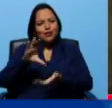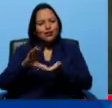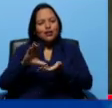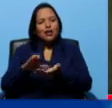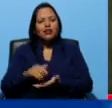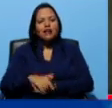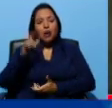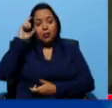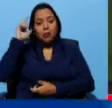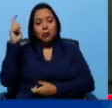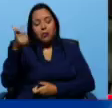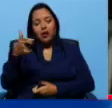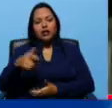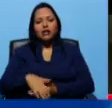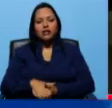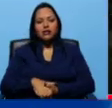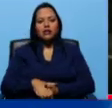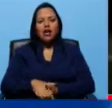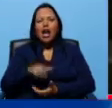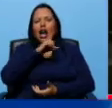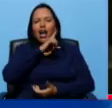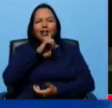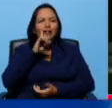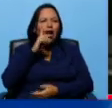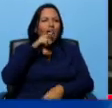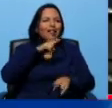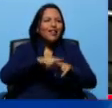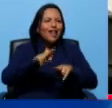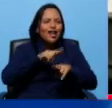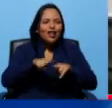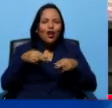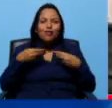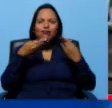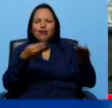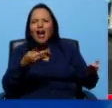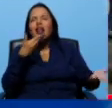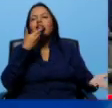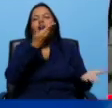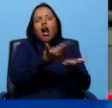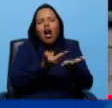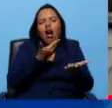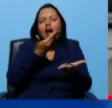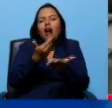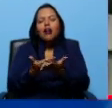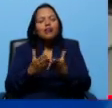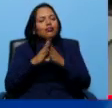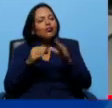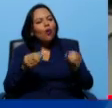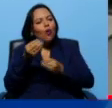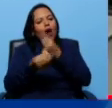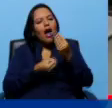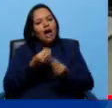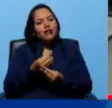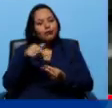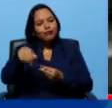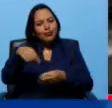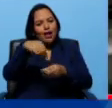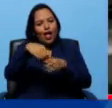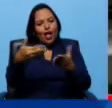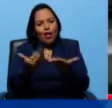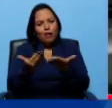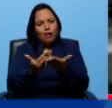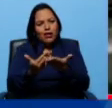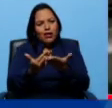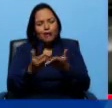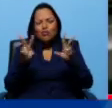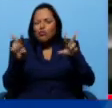estado Guárico, en nombre de nuestros niños y niñas, le damos las gracias por todo lo que ha hecho nuestro plantel, por